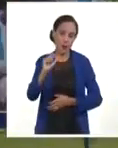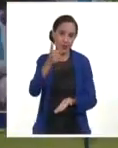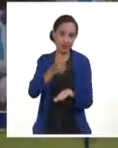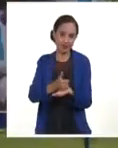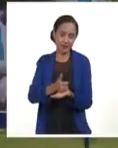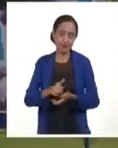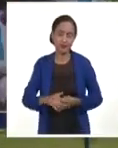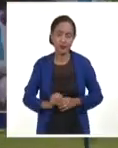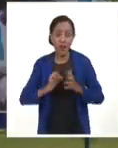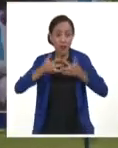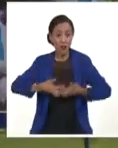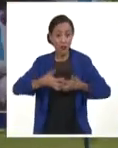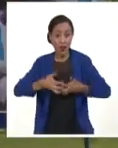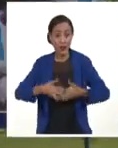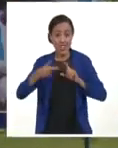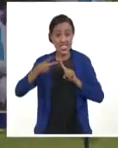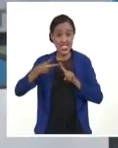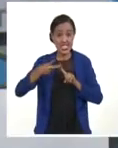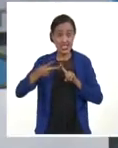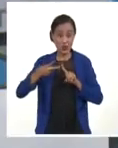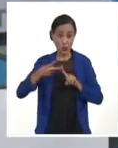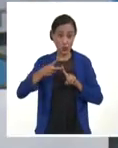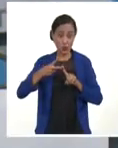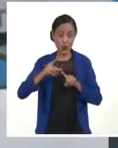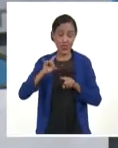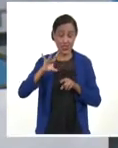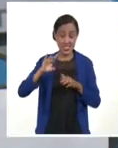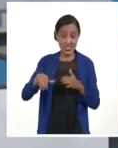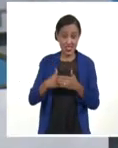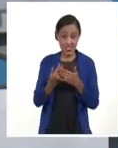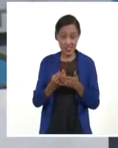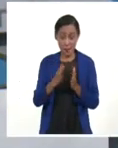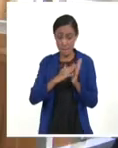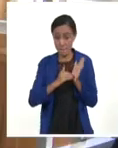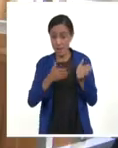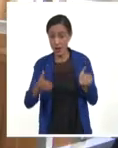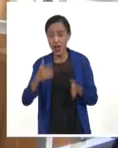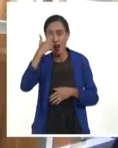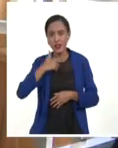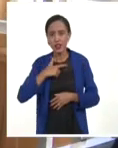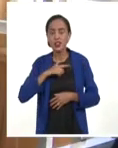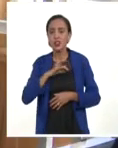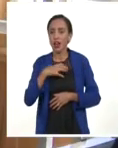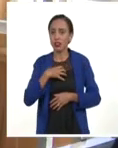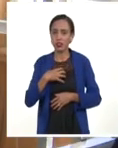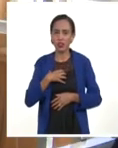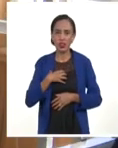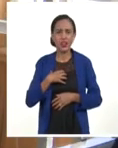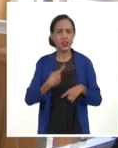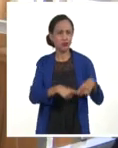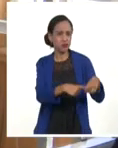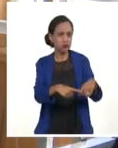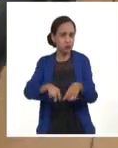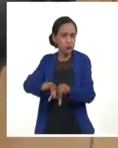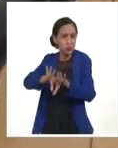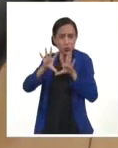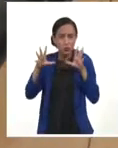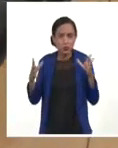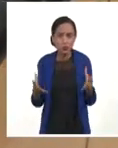fábrica, al comenzar la segunda quincena de abril, cuenta con 100 surtidos de productos. En todos los